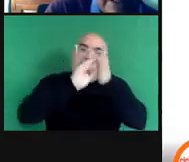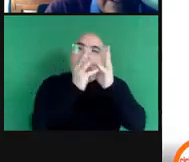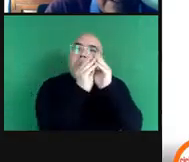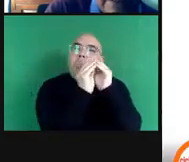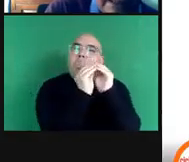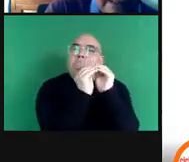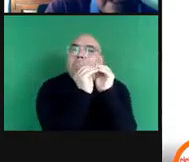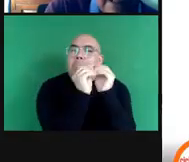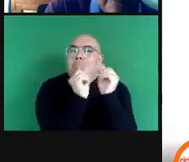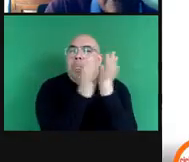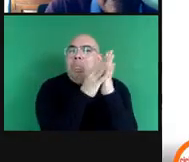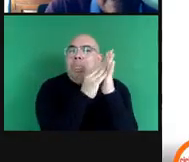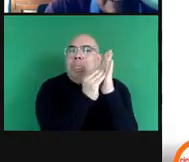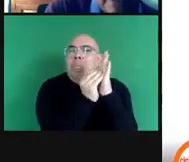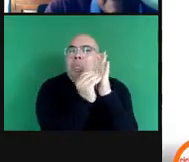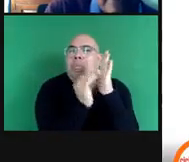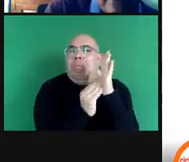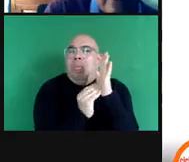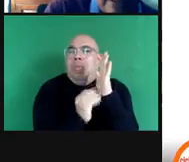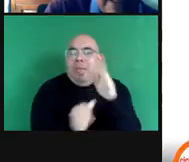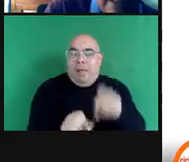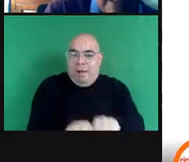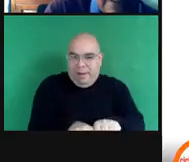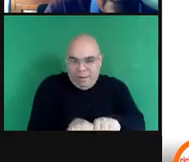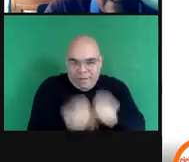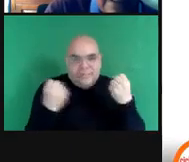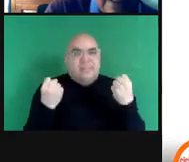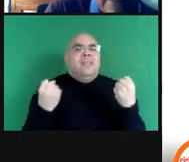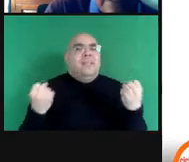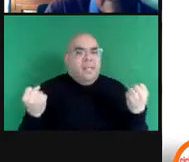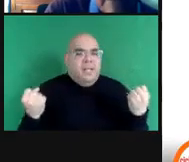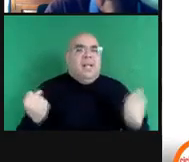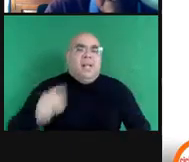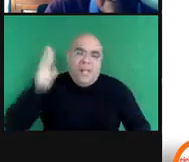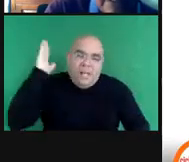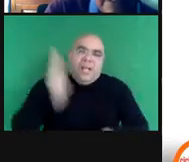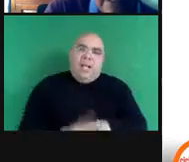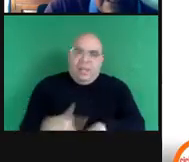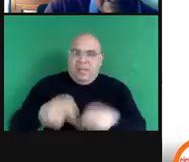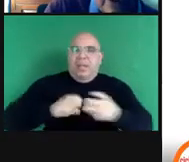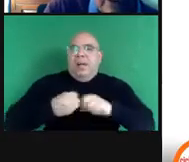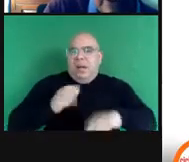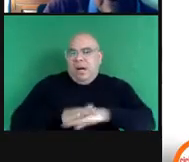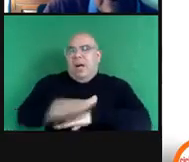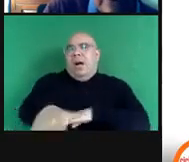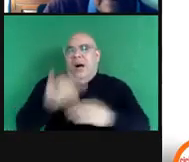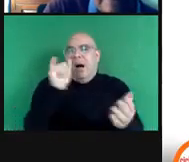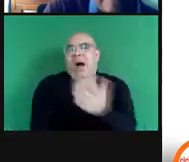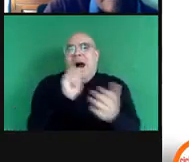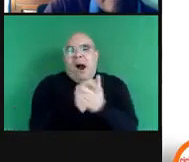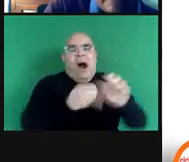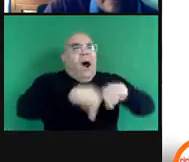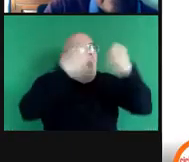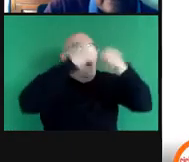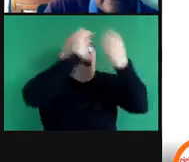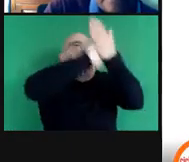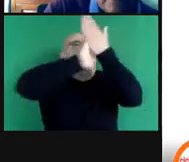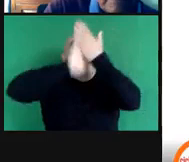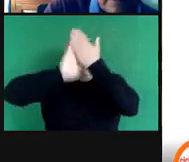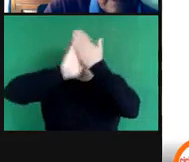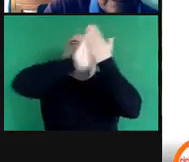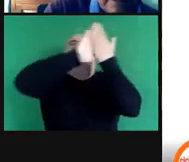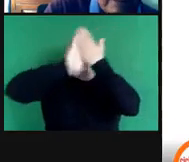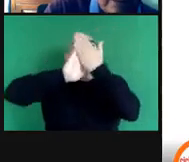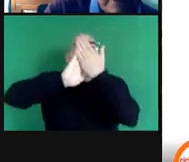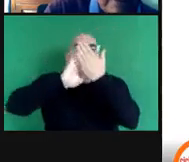esos materiales, pues está dañando el material original, que es uno de los grandes